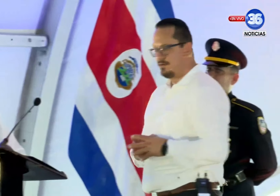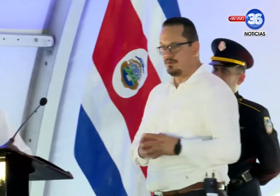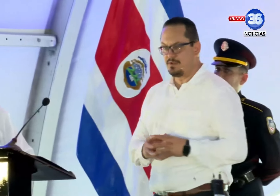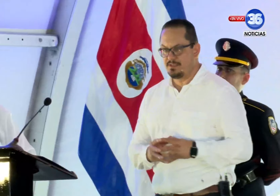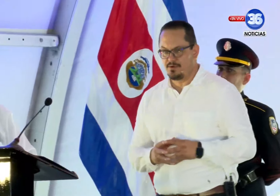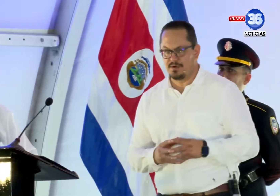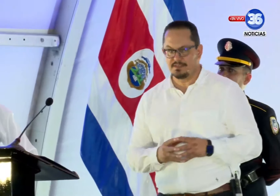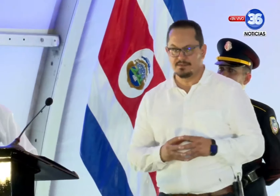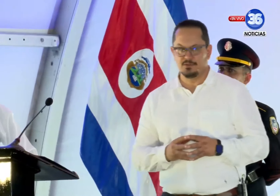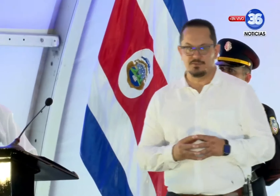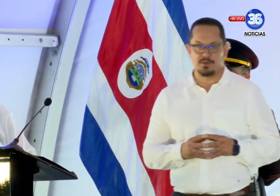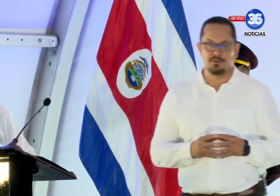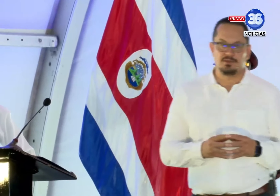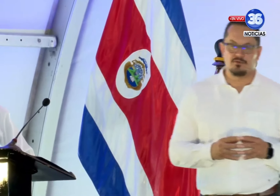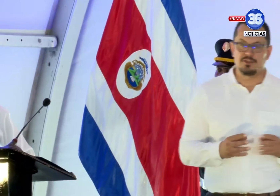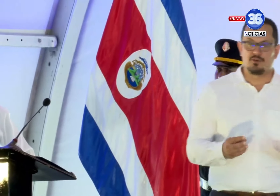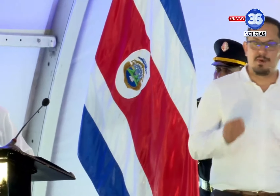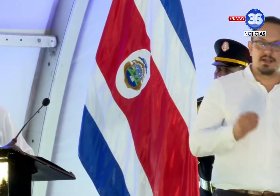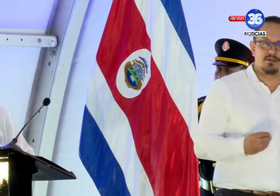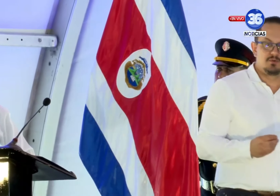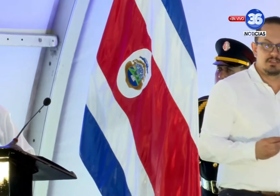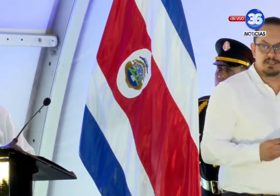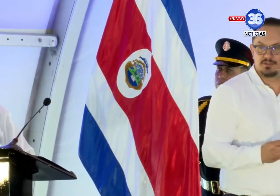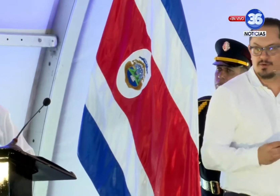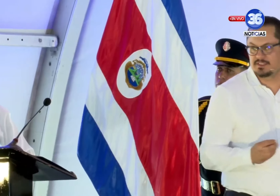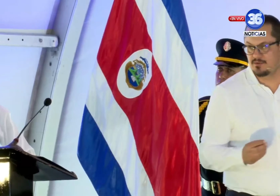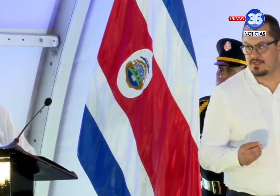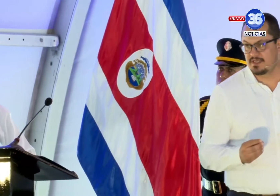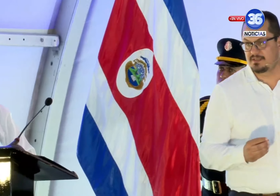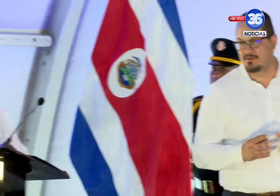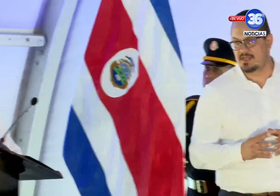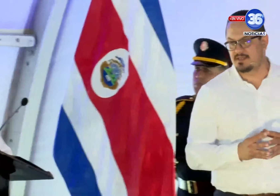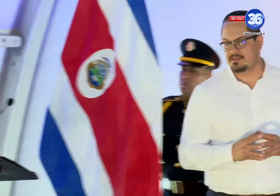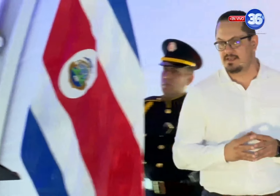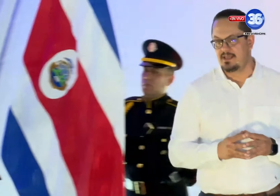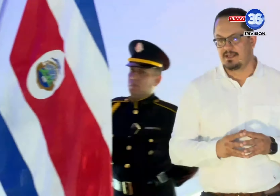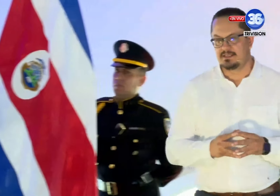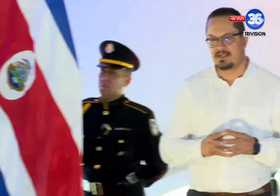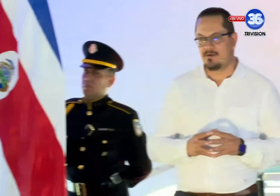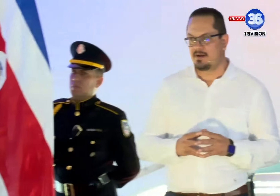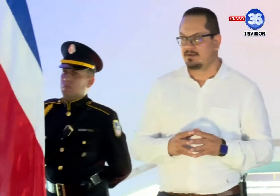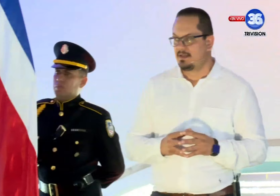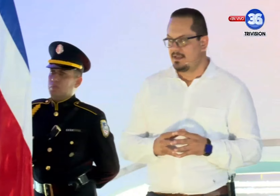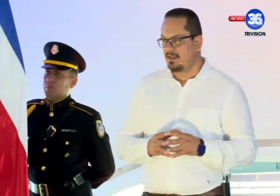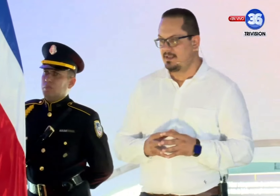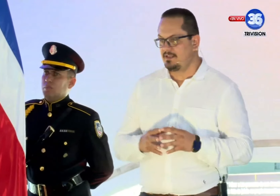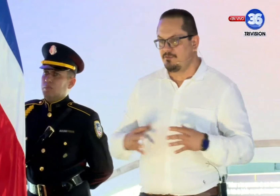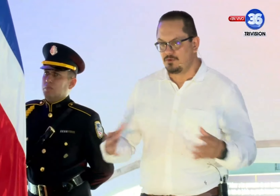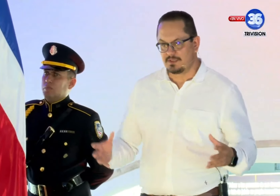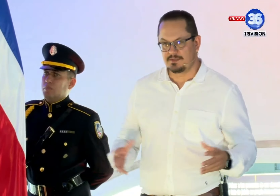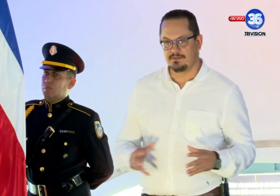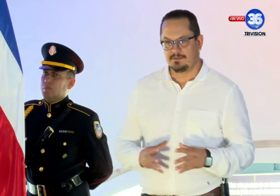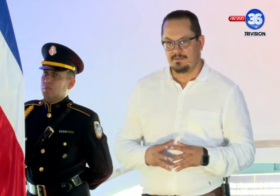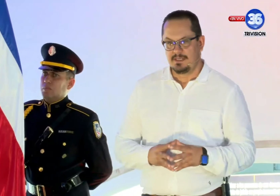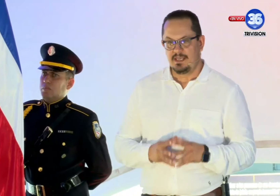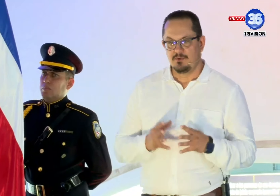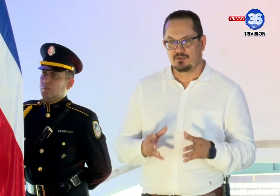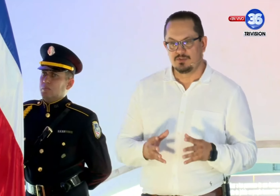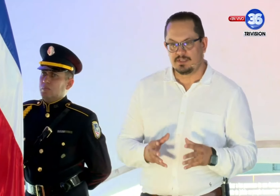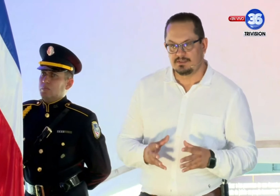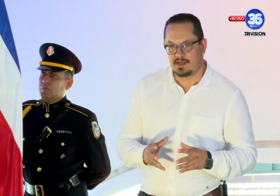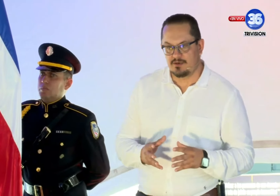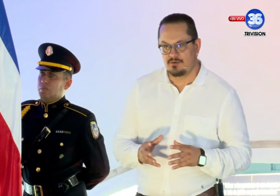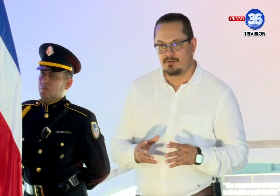policía de control de drogas nos permitió retomar algunas acciones y algunas actividades que estaban difusas, y